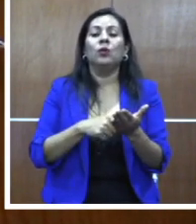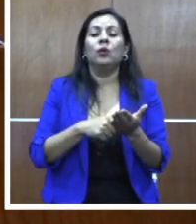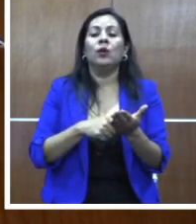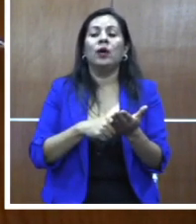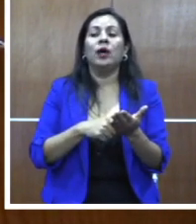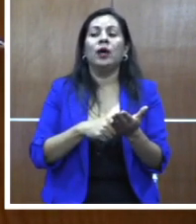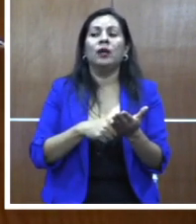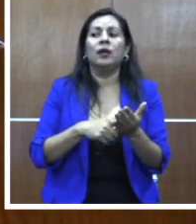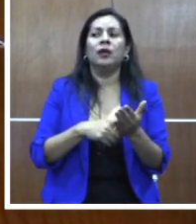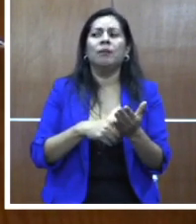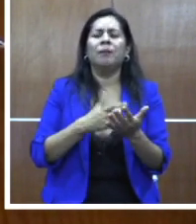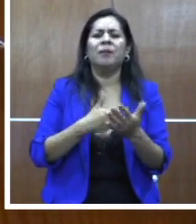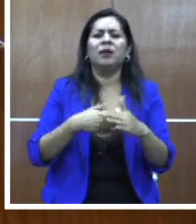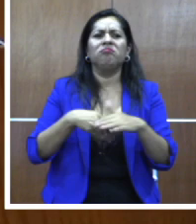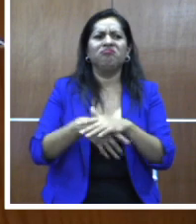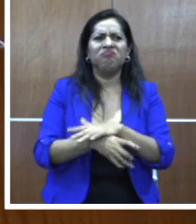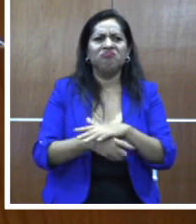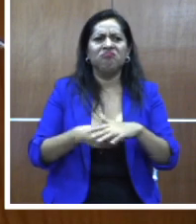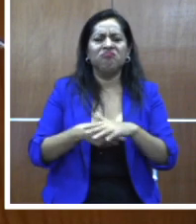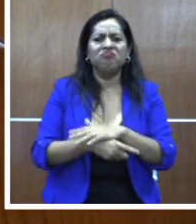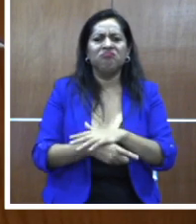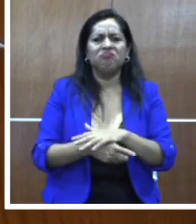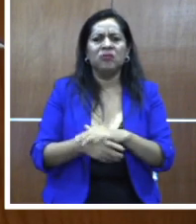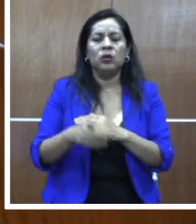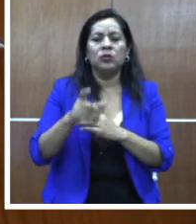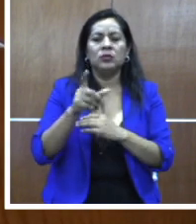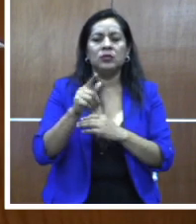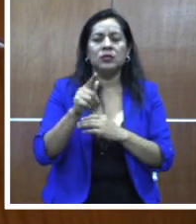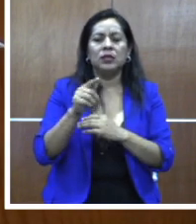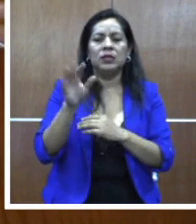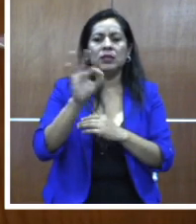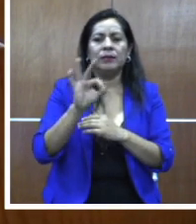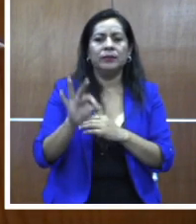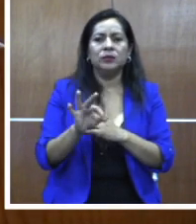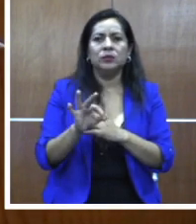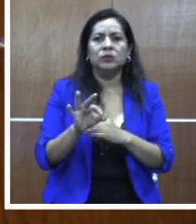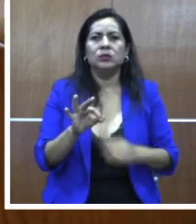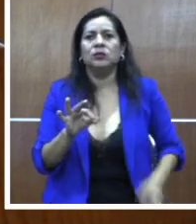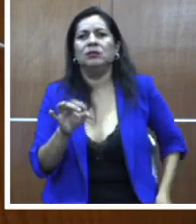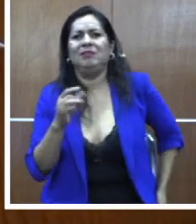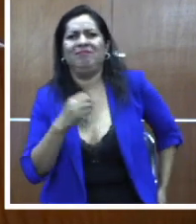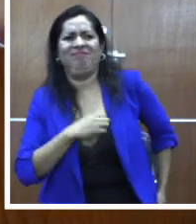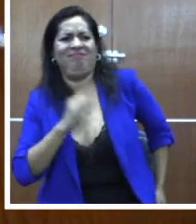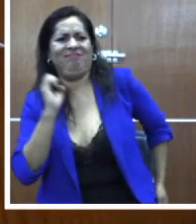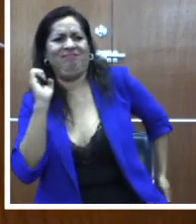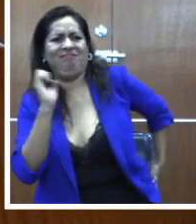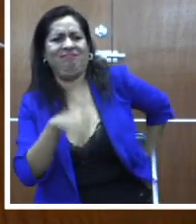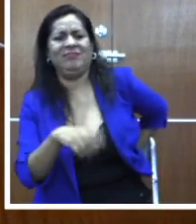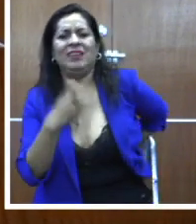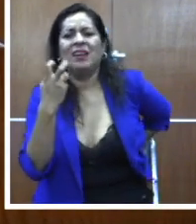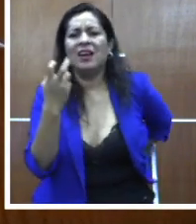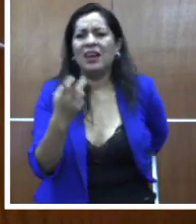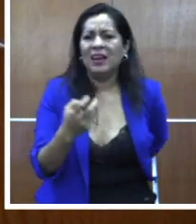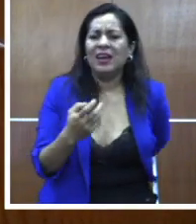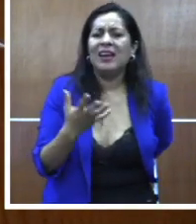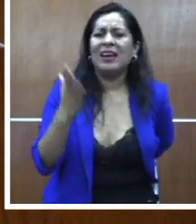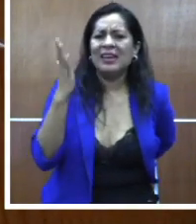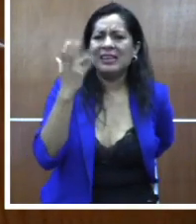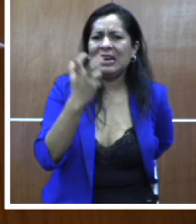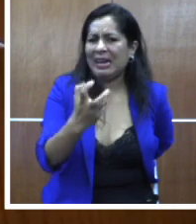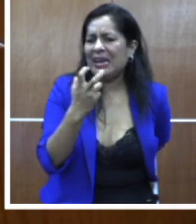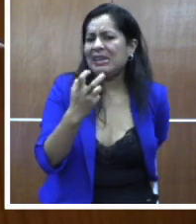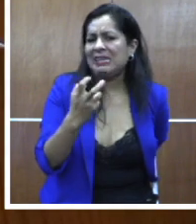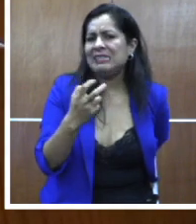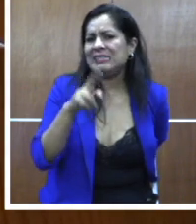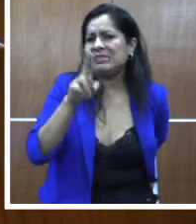de corrupción, con cerca del 70% de rechazo. A ese